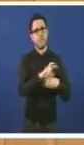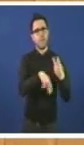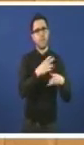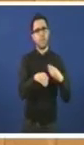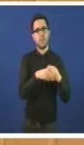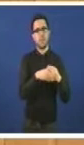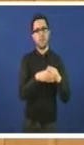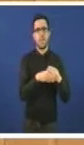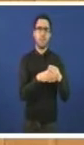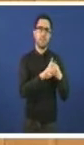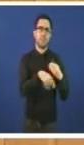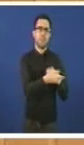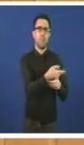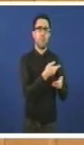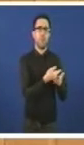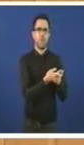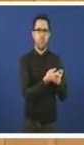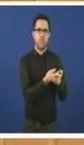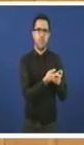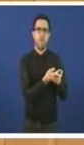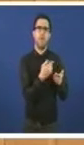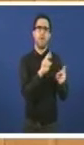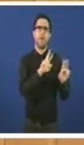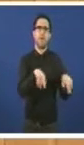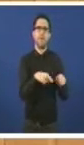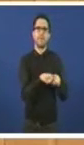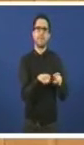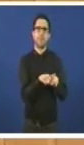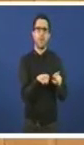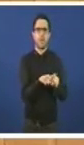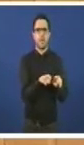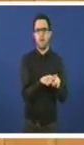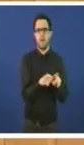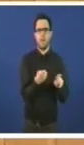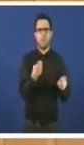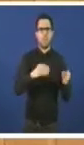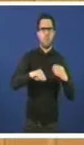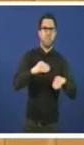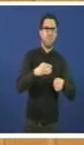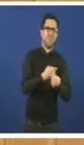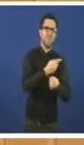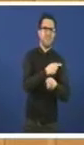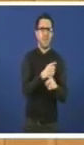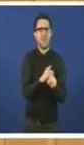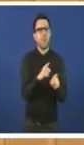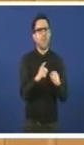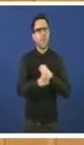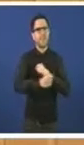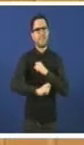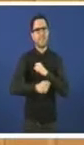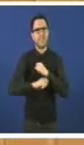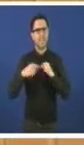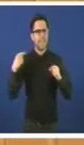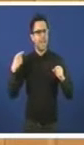que la moción que presenta en un fuego de artificio es un engaño pura es simplemente parte de una estrategia encaminada a